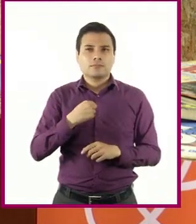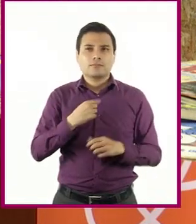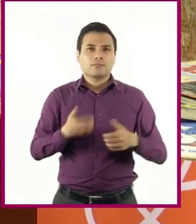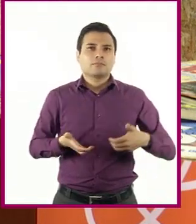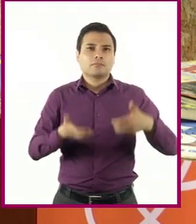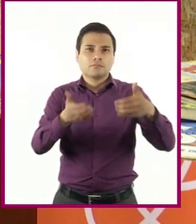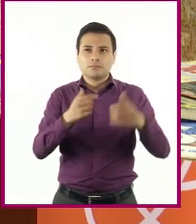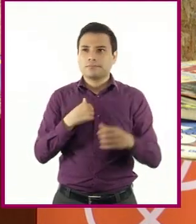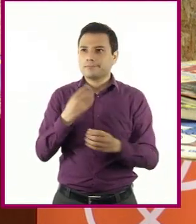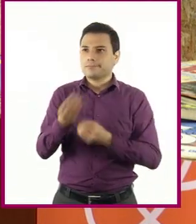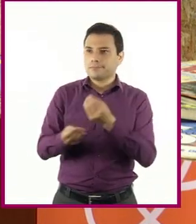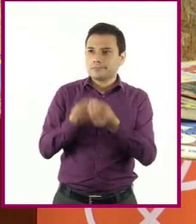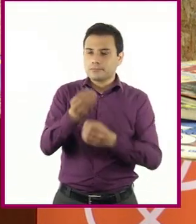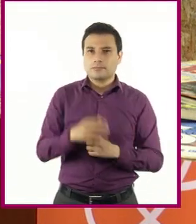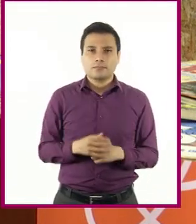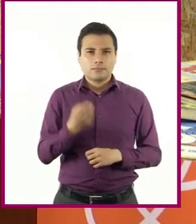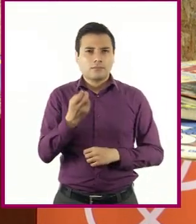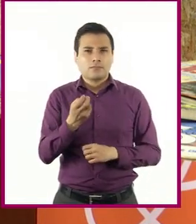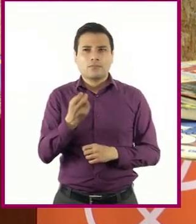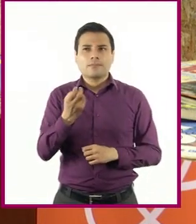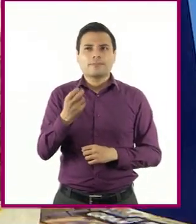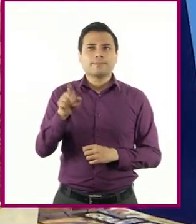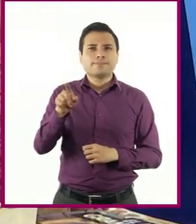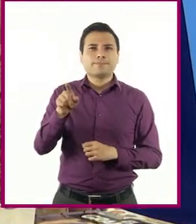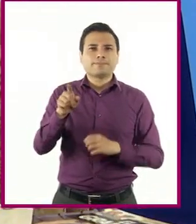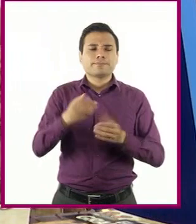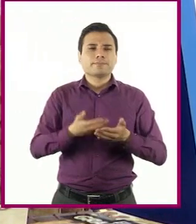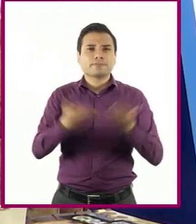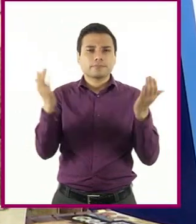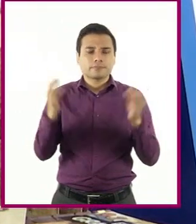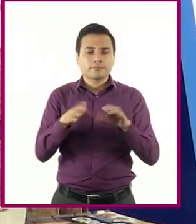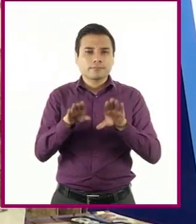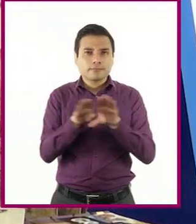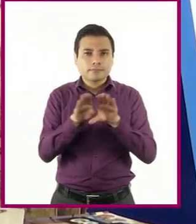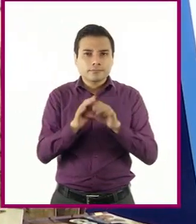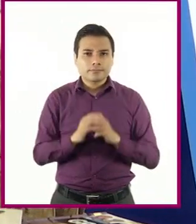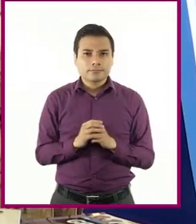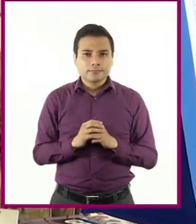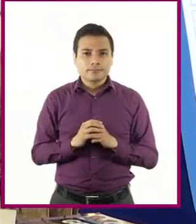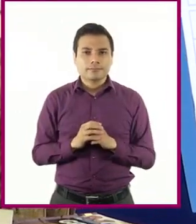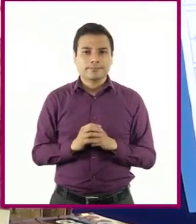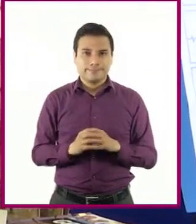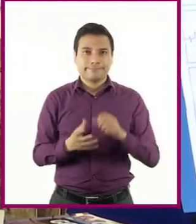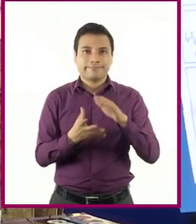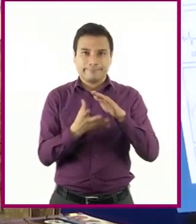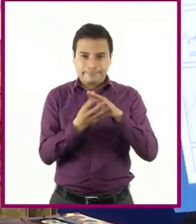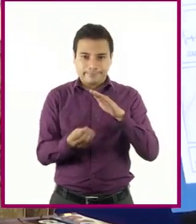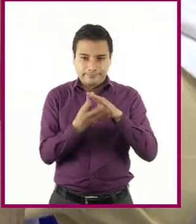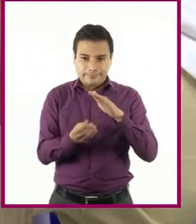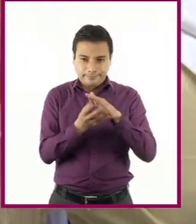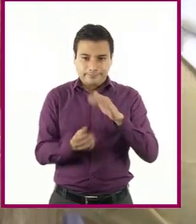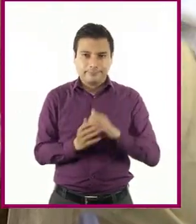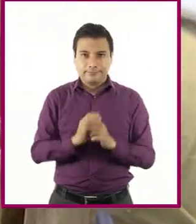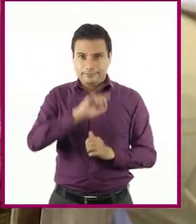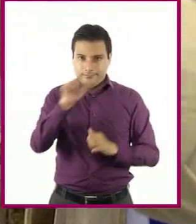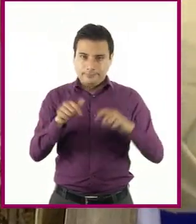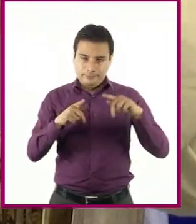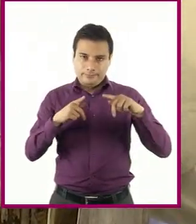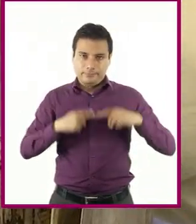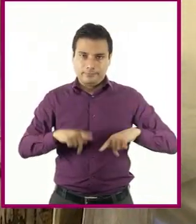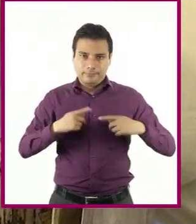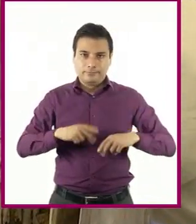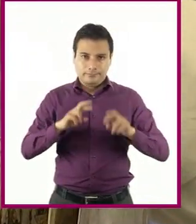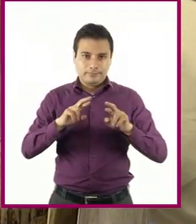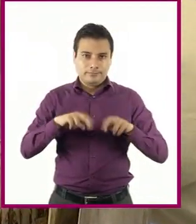¿Cómo se difundirá esta historieta? Se planeó reproducirla en fotocopias y regalarla a las personas